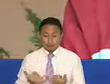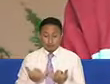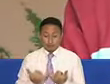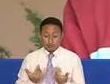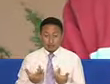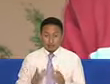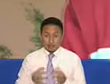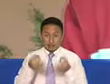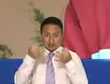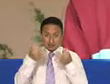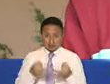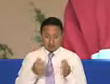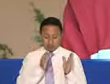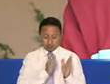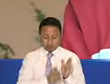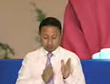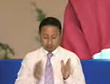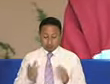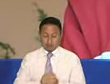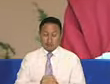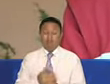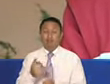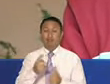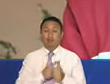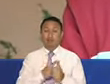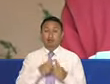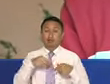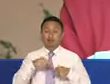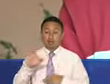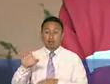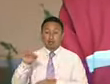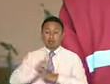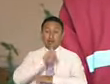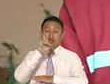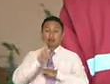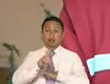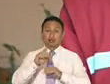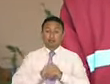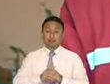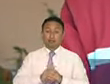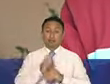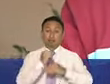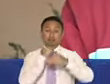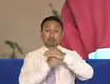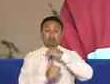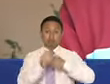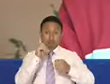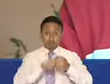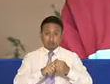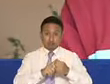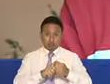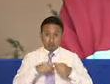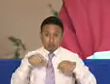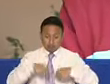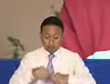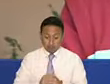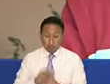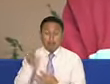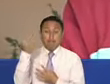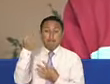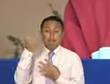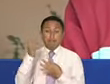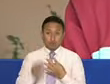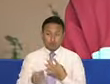formalidades básicamente tenemos que lograr que el directorio de la empresa pública metro de quito apruebe el presupuesto plurianual